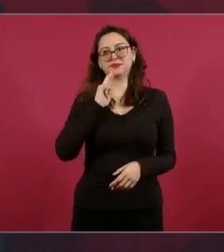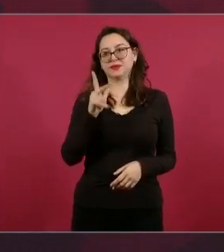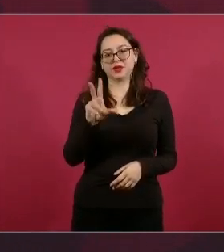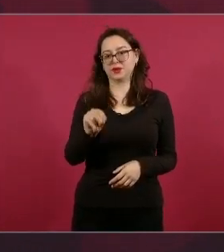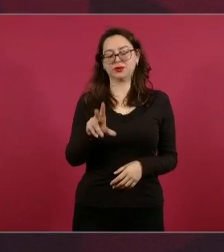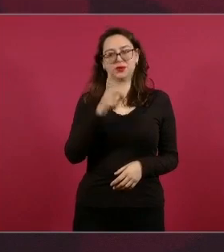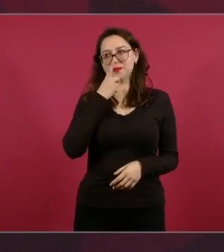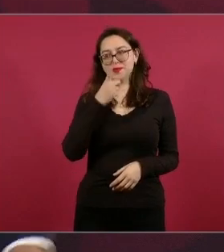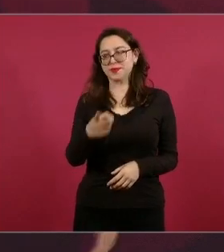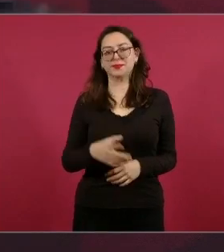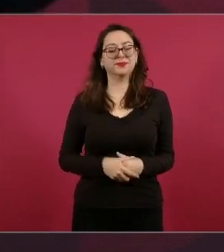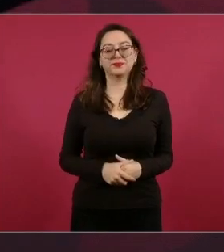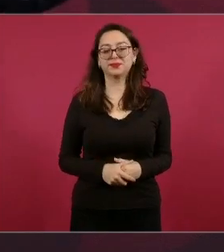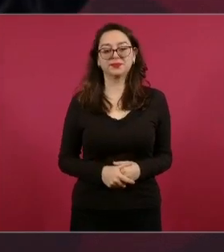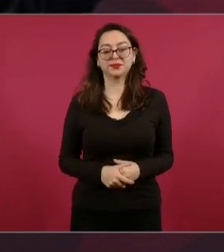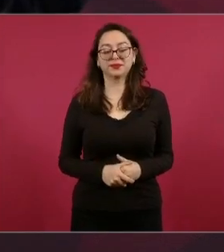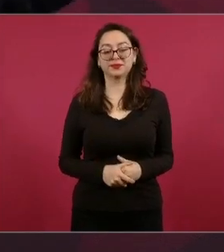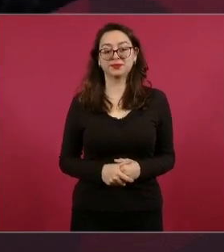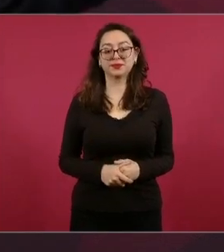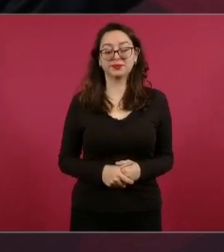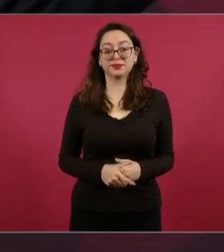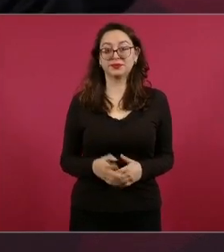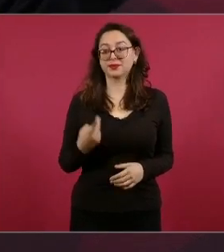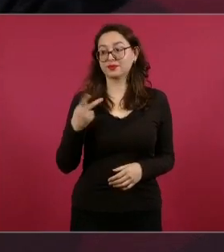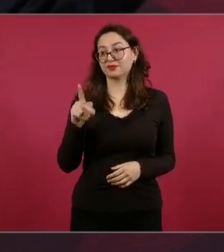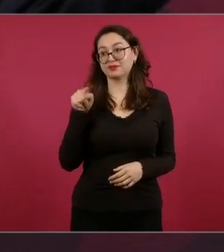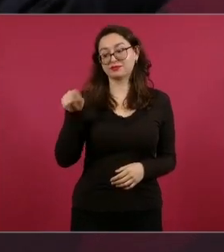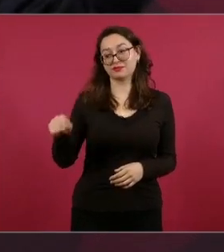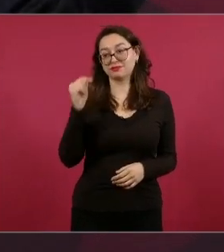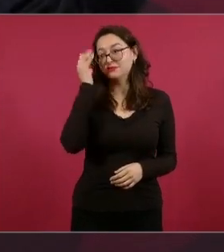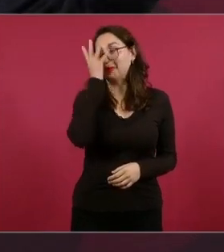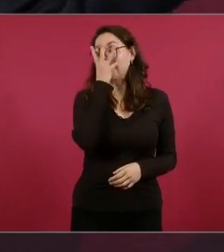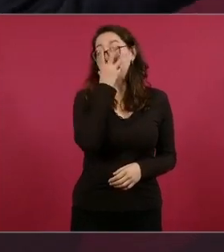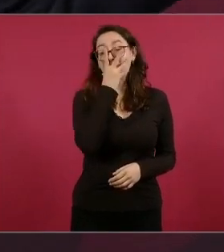no lo digo, pero es el paraíso,